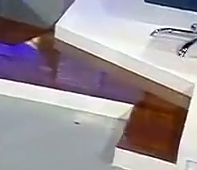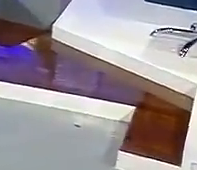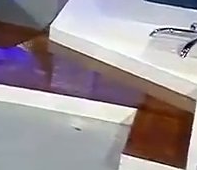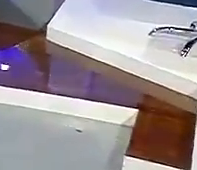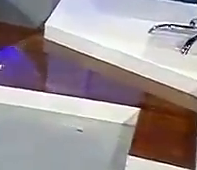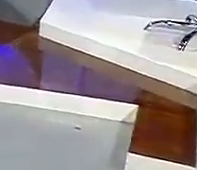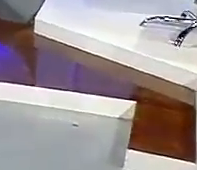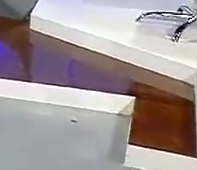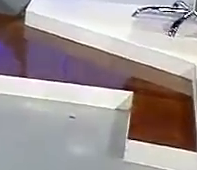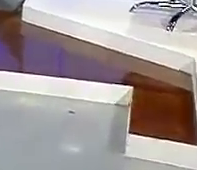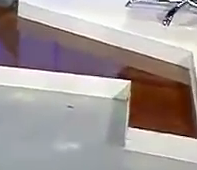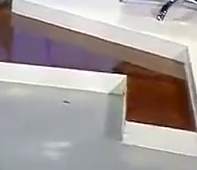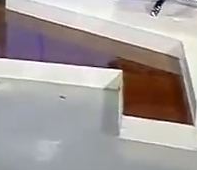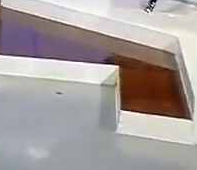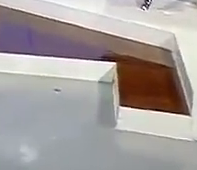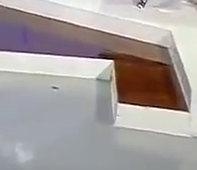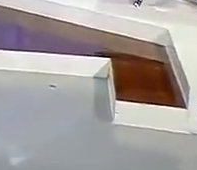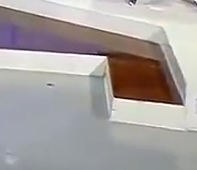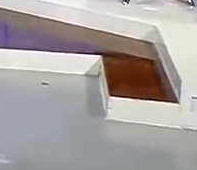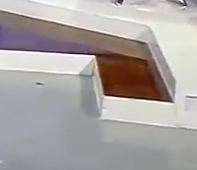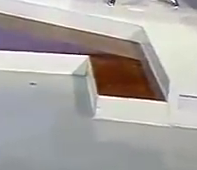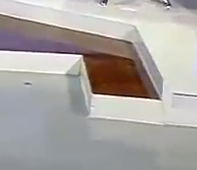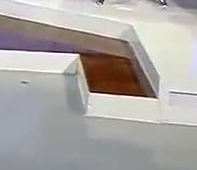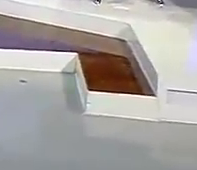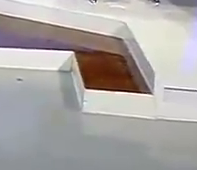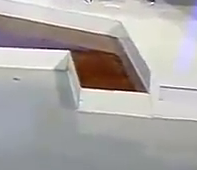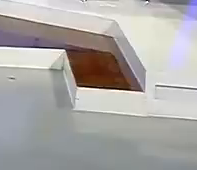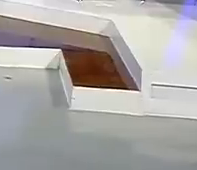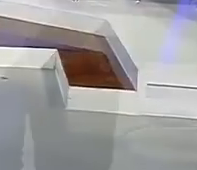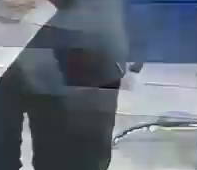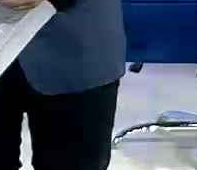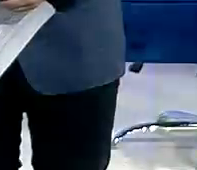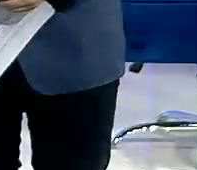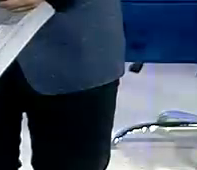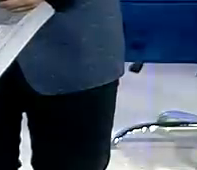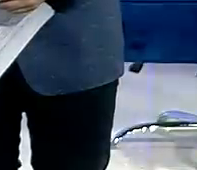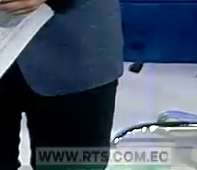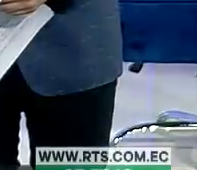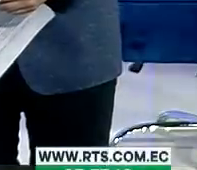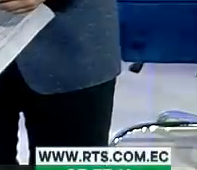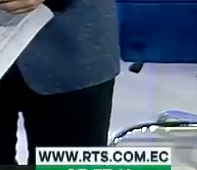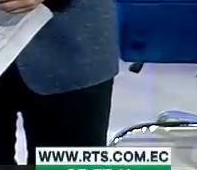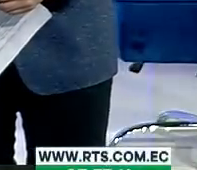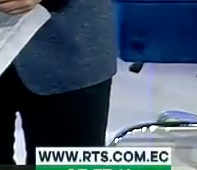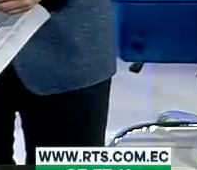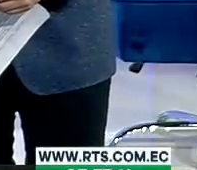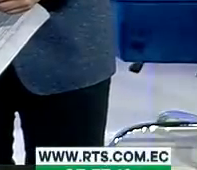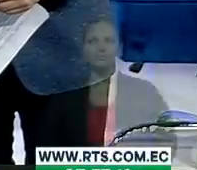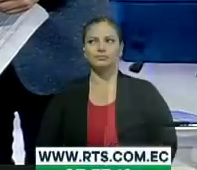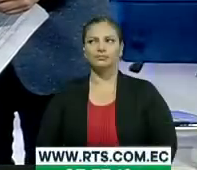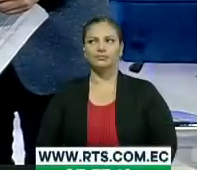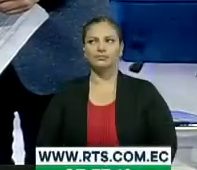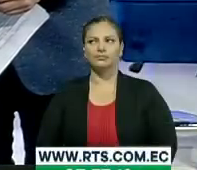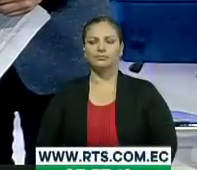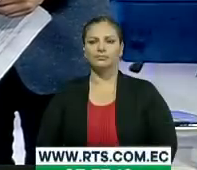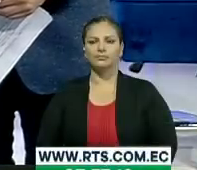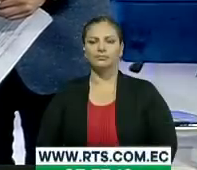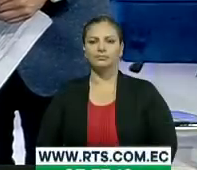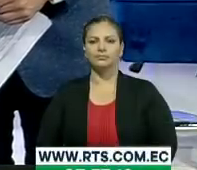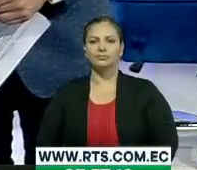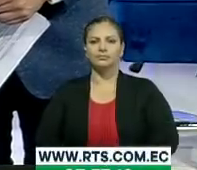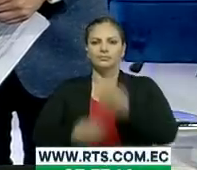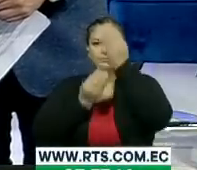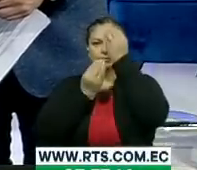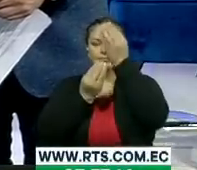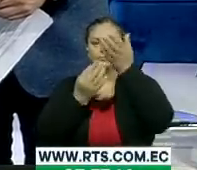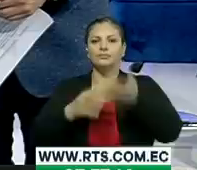Muchísimas gracias por seguir acá en la noticia primera emisión, y les contamos que una mujer fue gravemente herida al poner